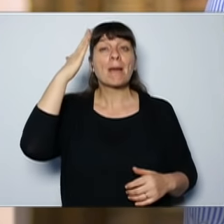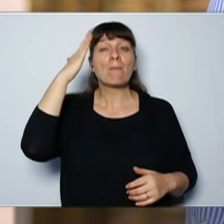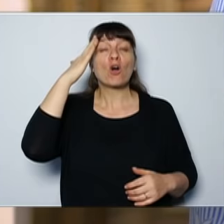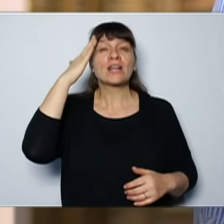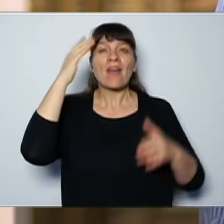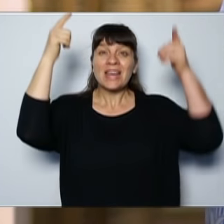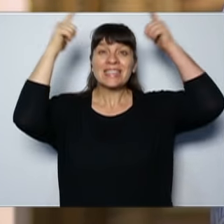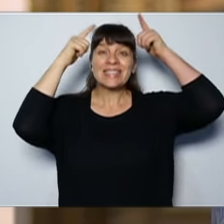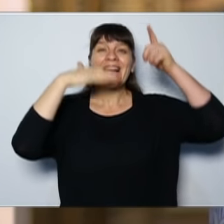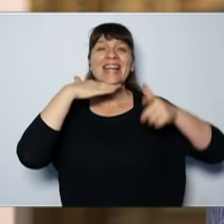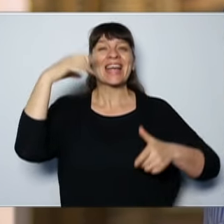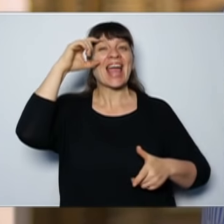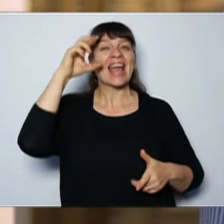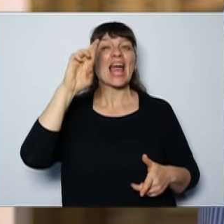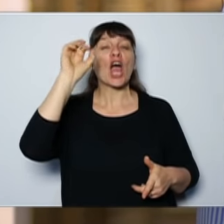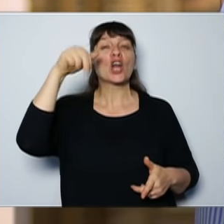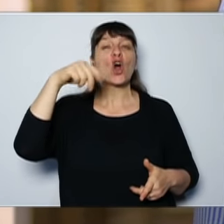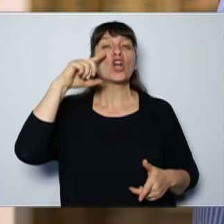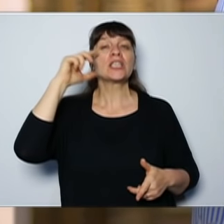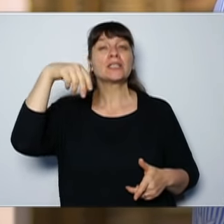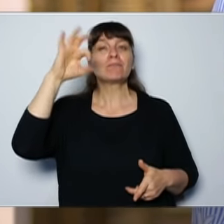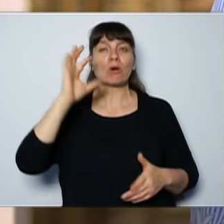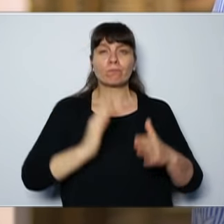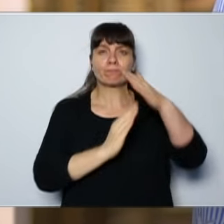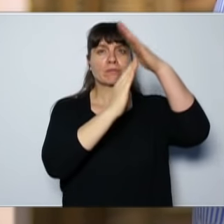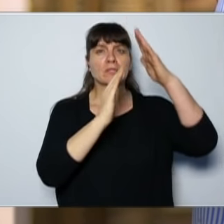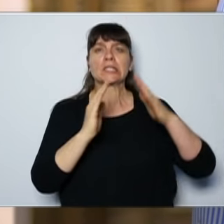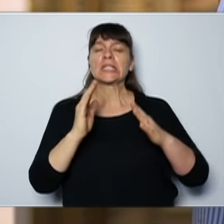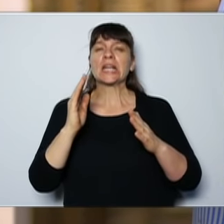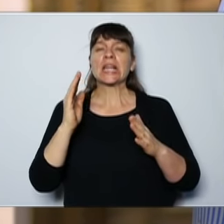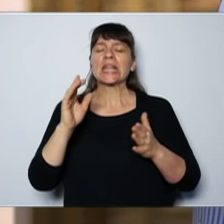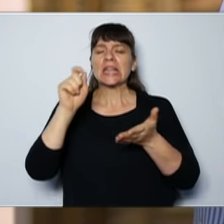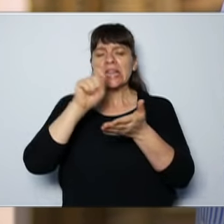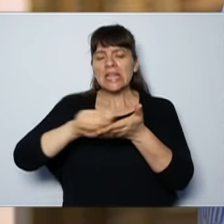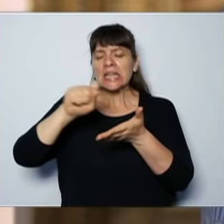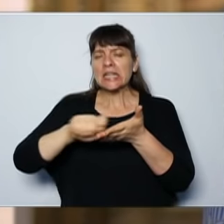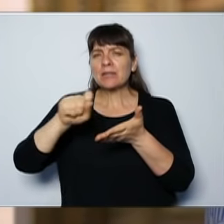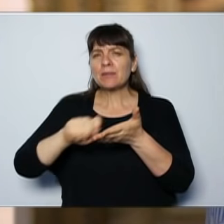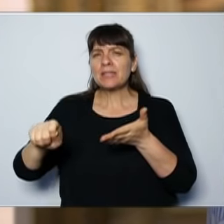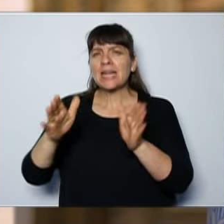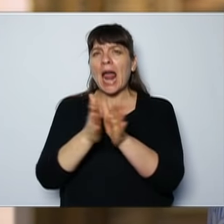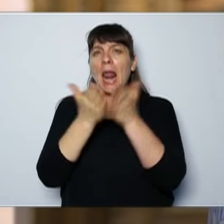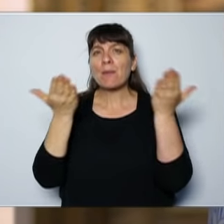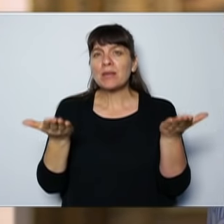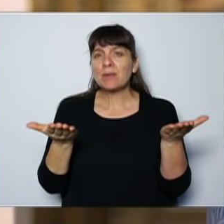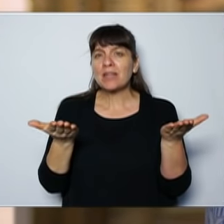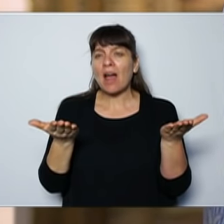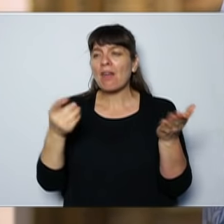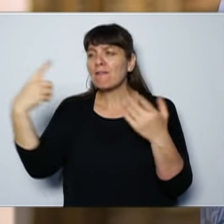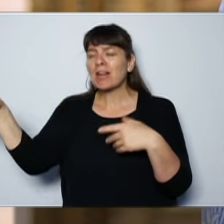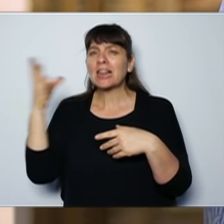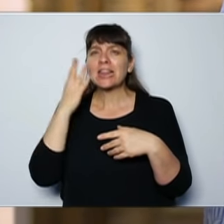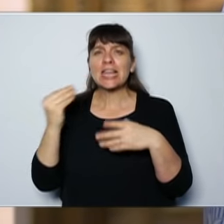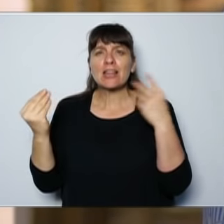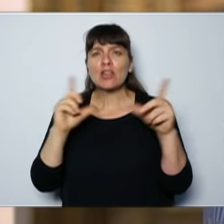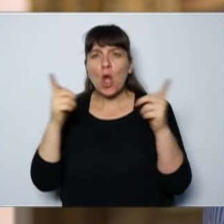San Jerónimo, presbítero y doctor de la Iglesia, dedicado a traducir y explicar las Sagradas Escrituras.